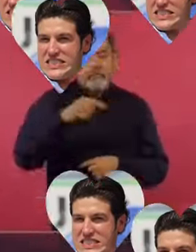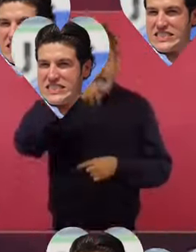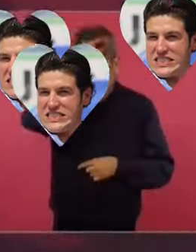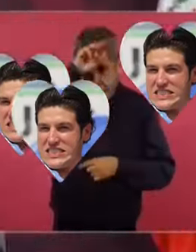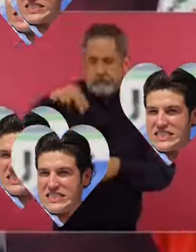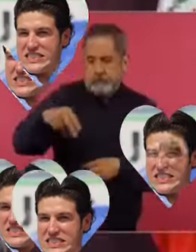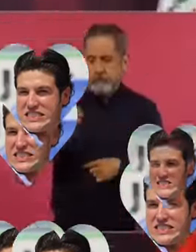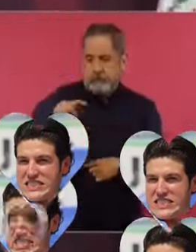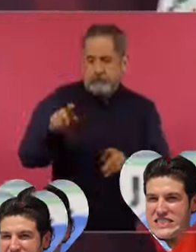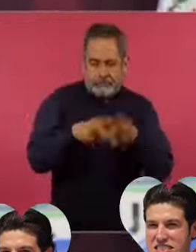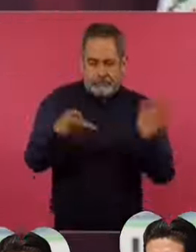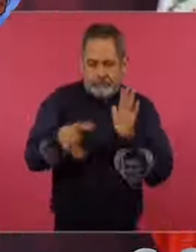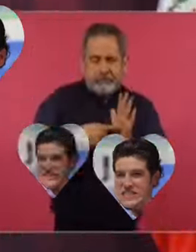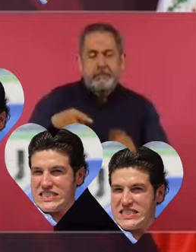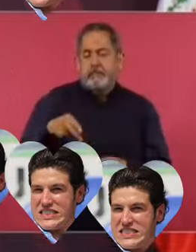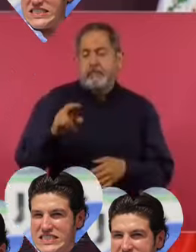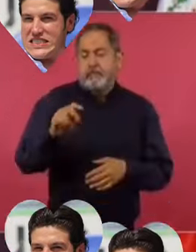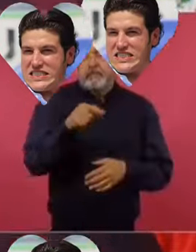Monterrey era